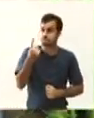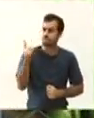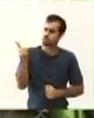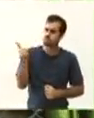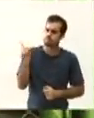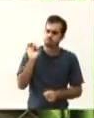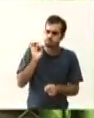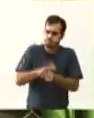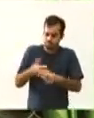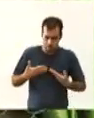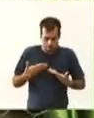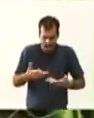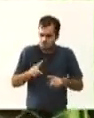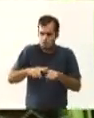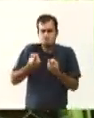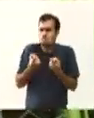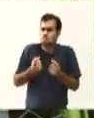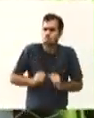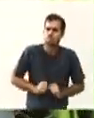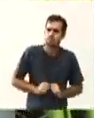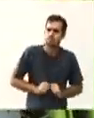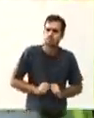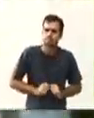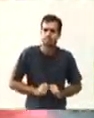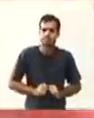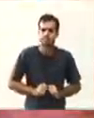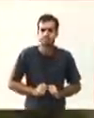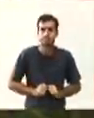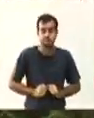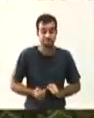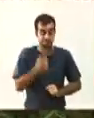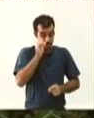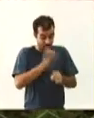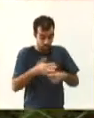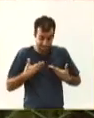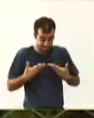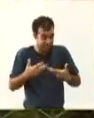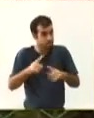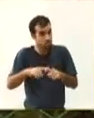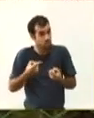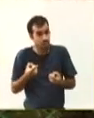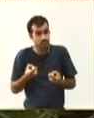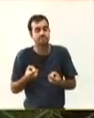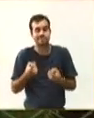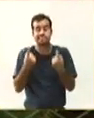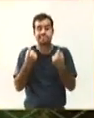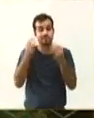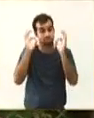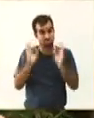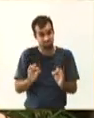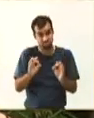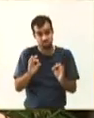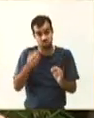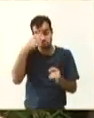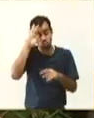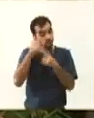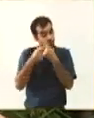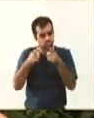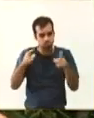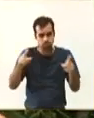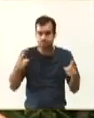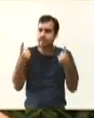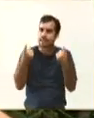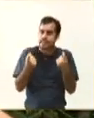primeramente qué te motivó a donar tu sangre de manera voluntaria. Bueno, la primera motivación es la necesidad actual que hay en el país